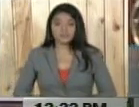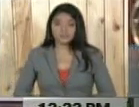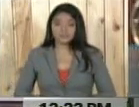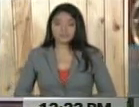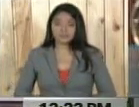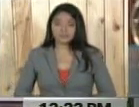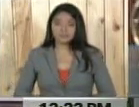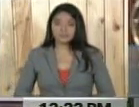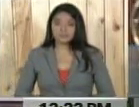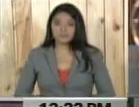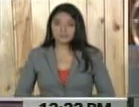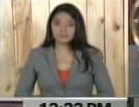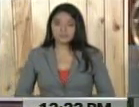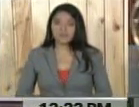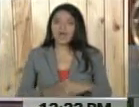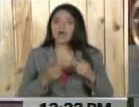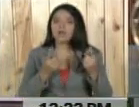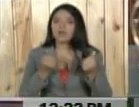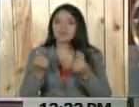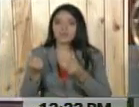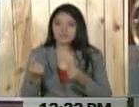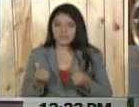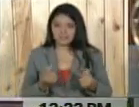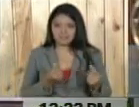tiene que ver con el tema de la economía.